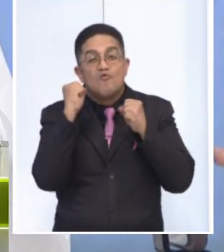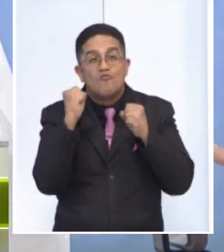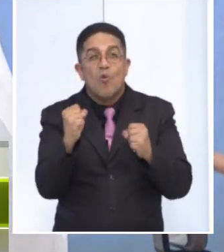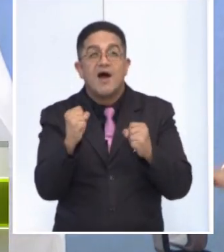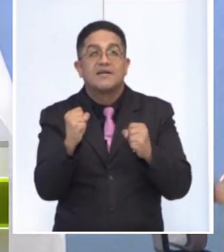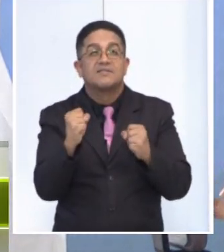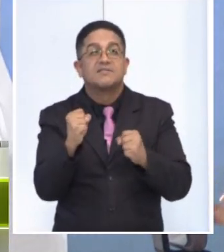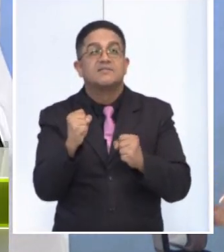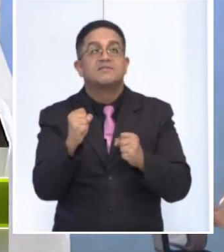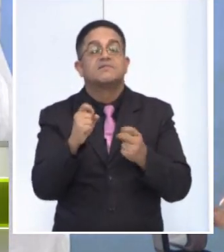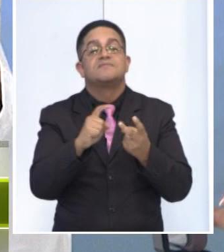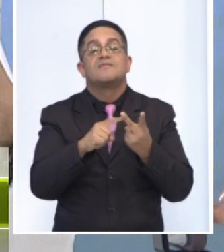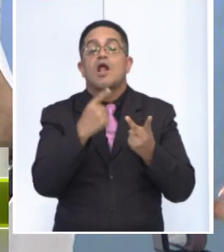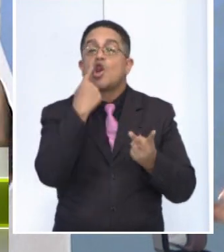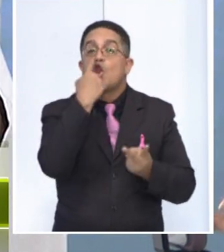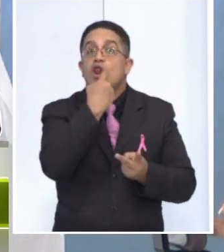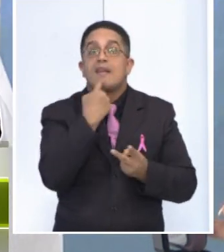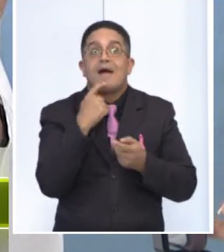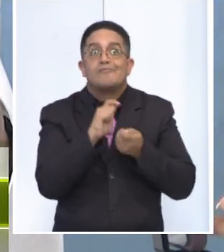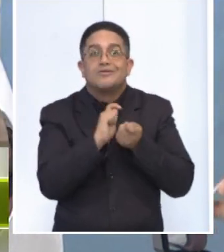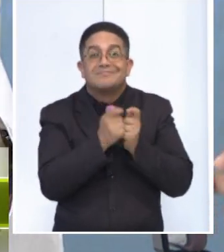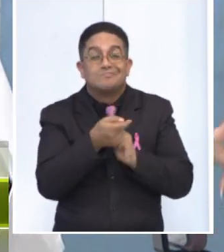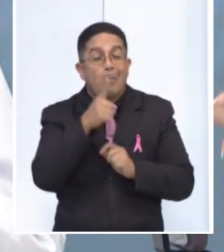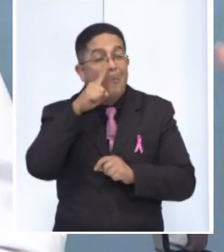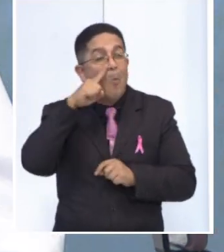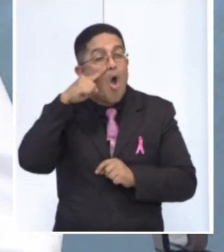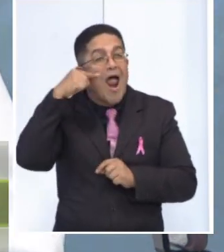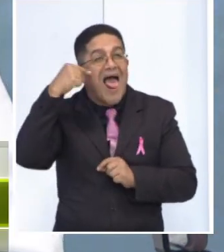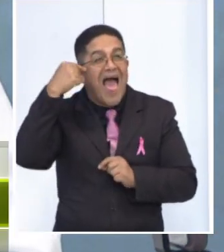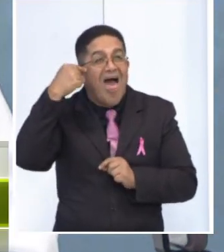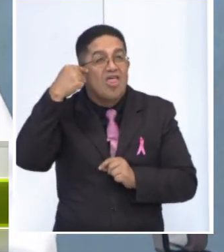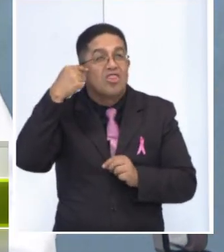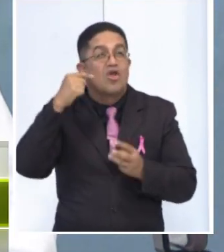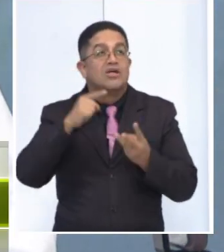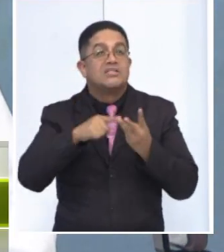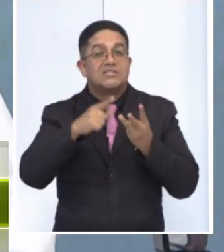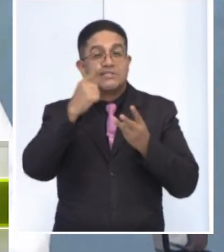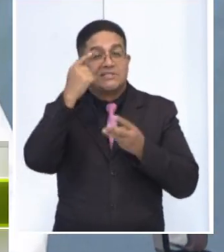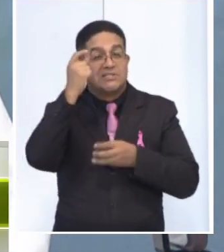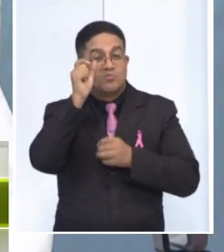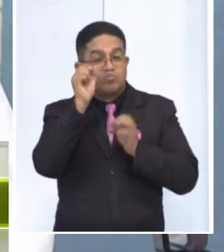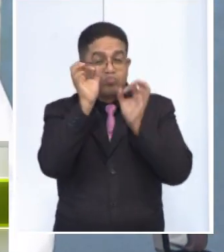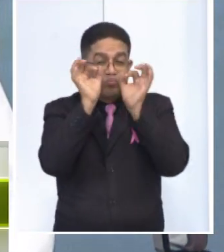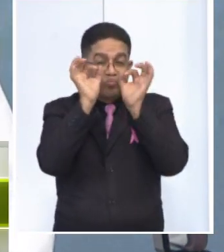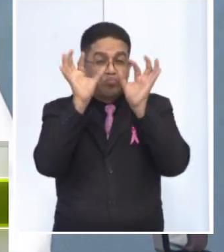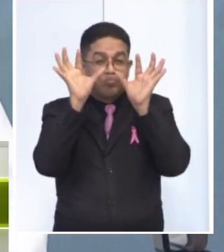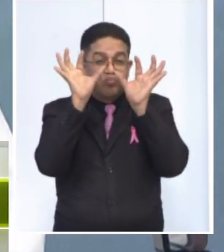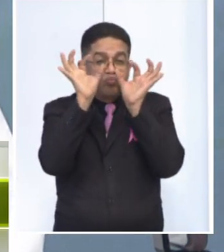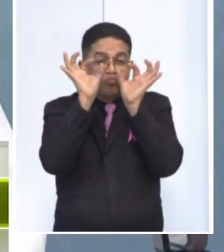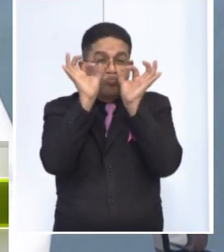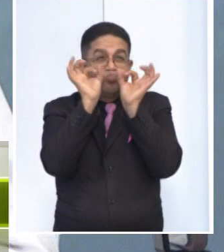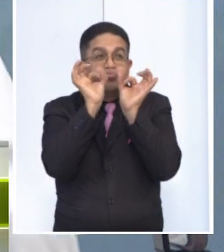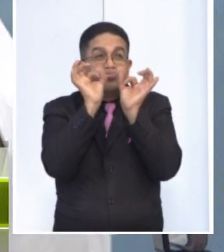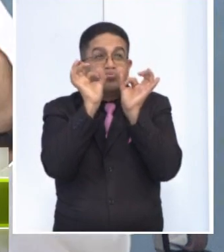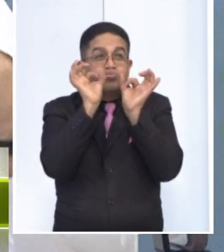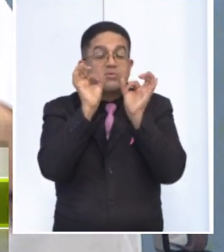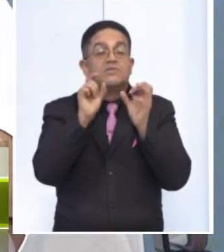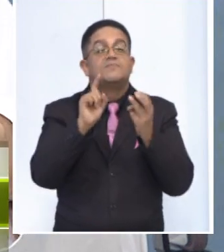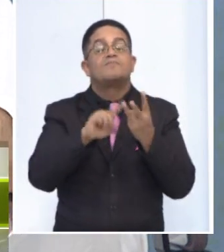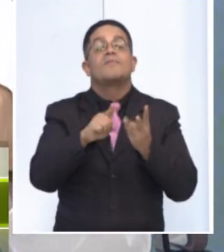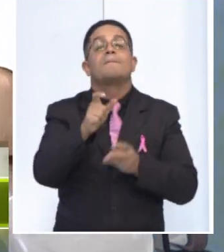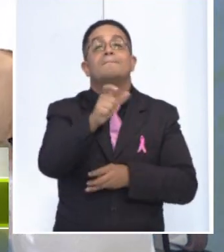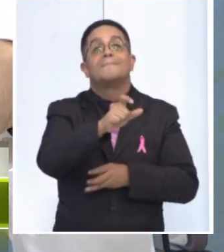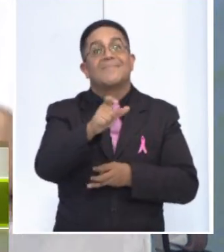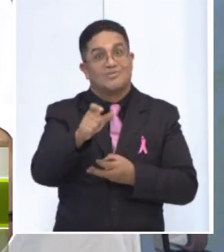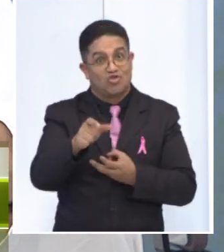La persona puede, los labios tornarse morados, los dedos morados, las pupilas se ponen mióticas, es decir, se cierran mucho las pupilas. Y la persona puede